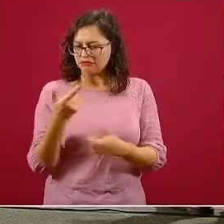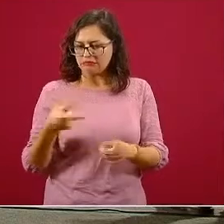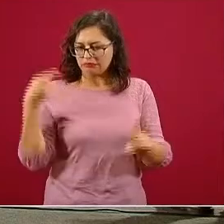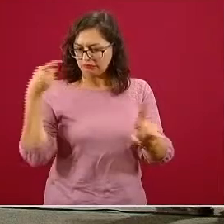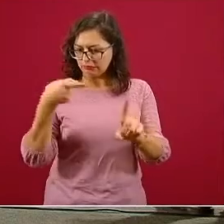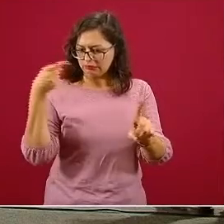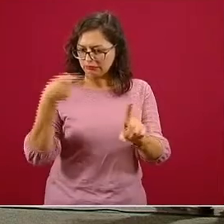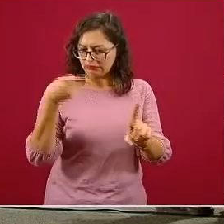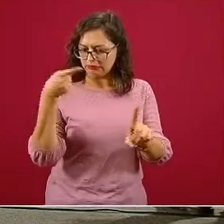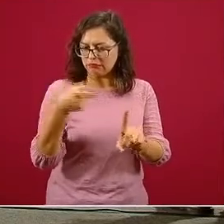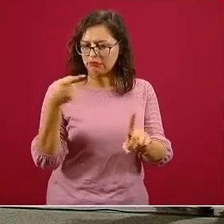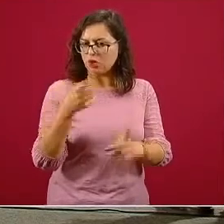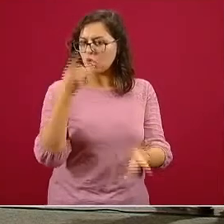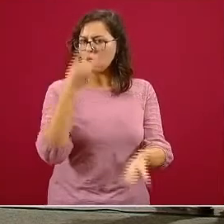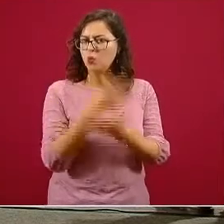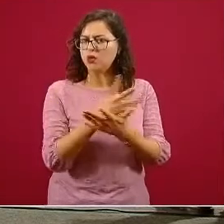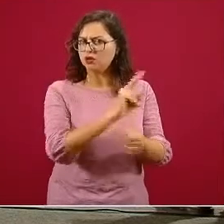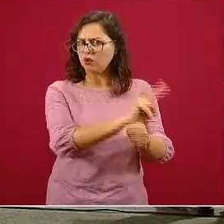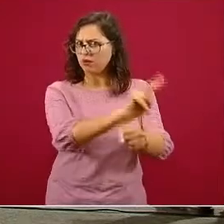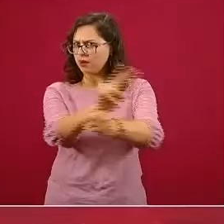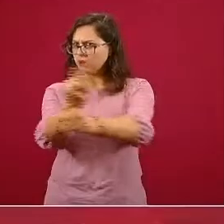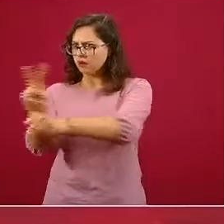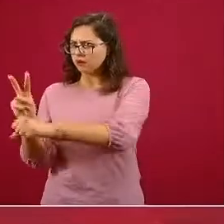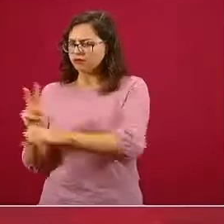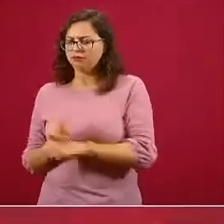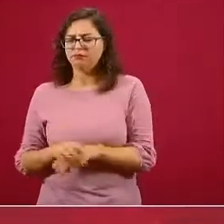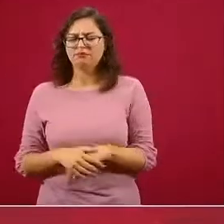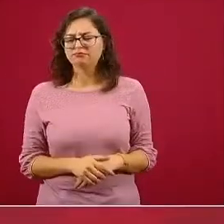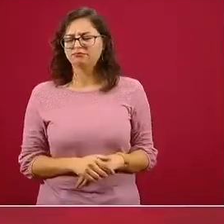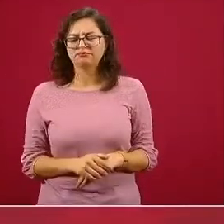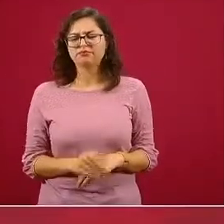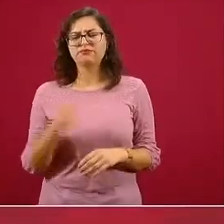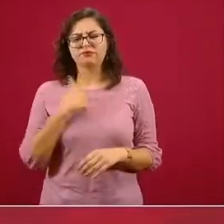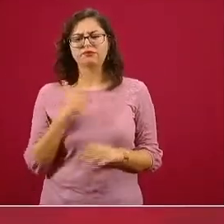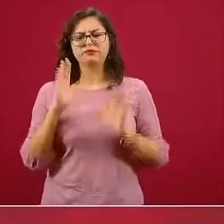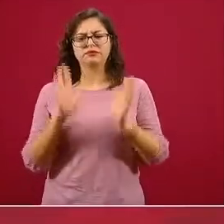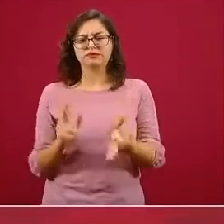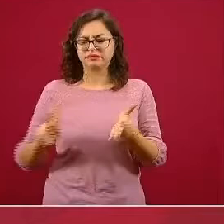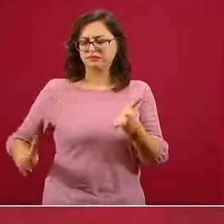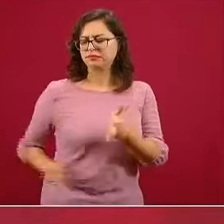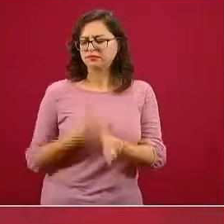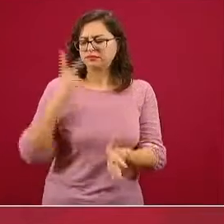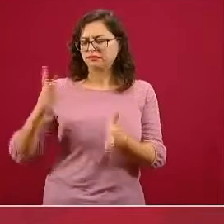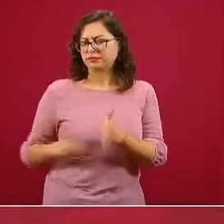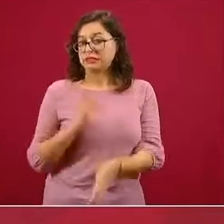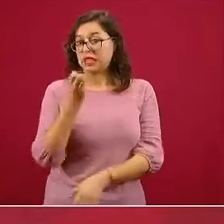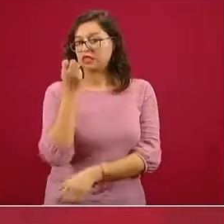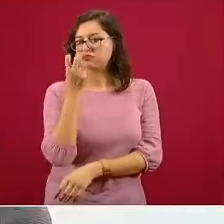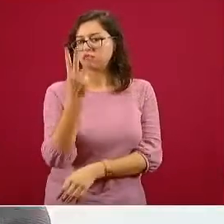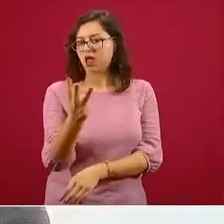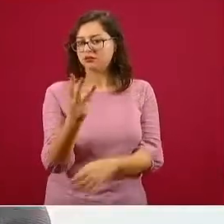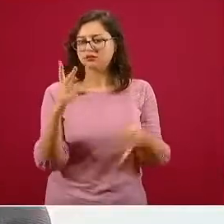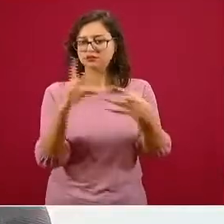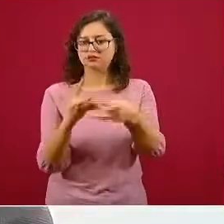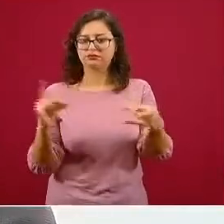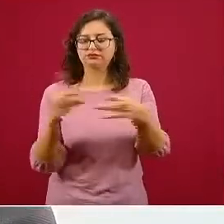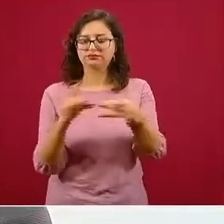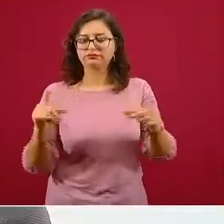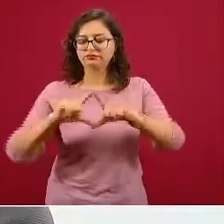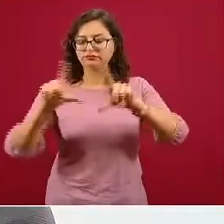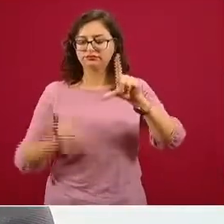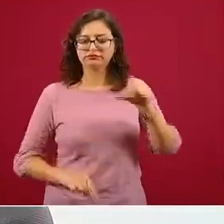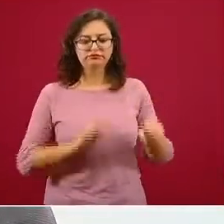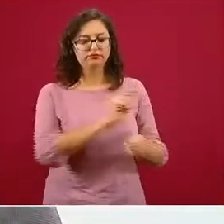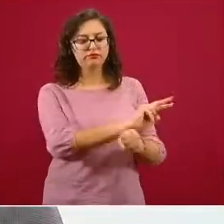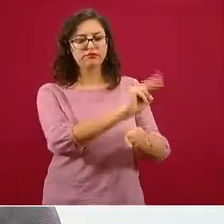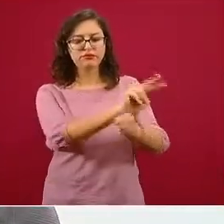fuera todo el modelo de vigilancia. En varias ocasiones, al menos 3, hemos explicado que en México realizamos un monitoreo